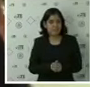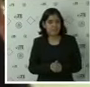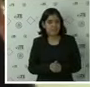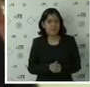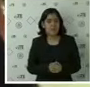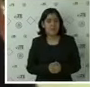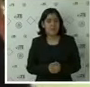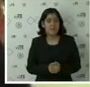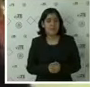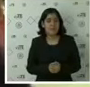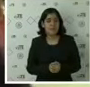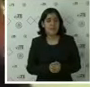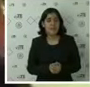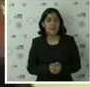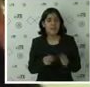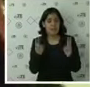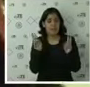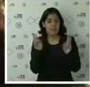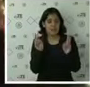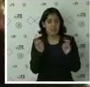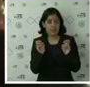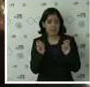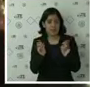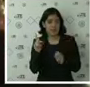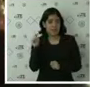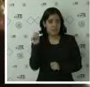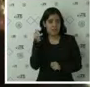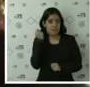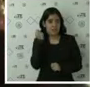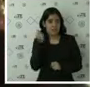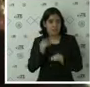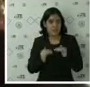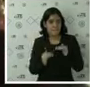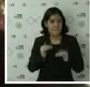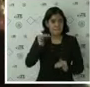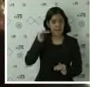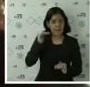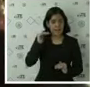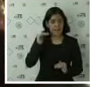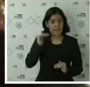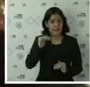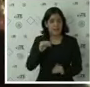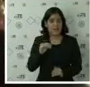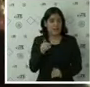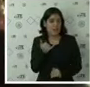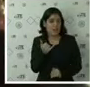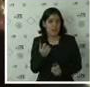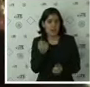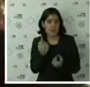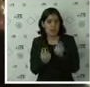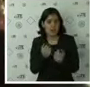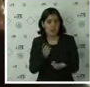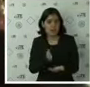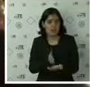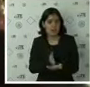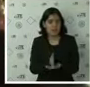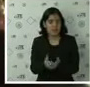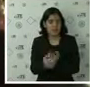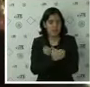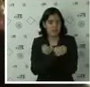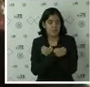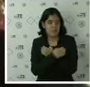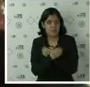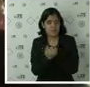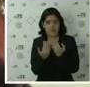digital y de que muchos siguen sin tener acceso a la educación o a los medios de